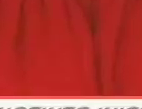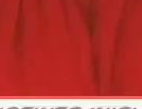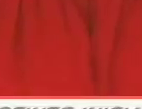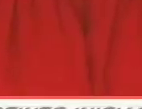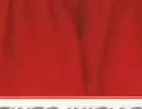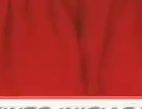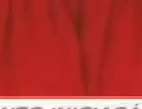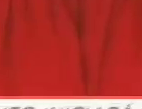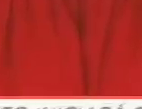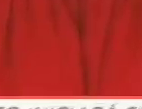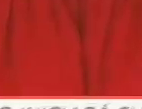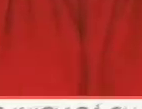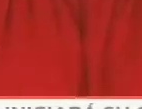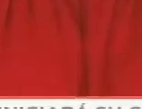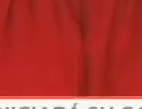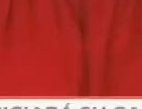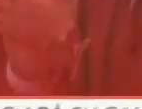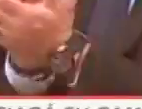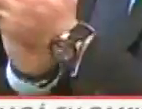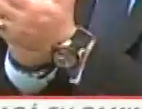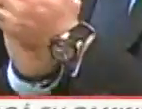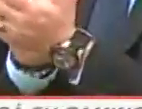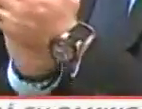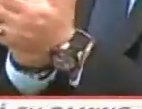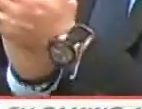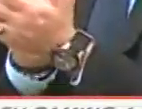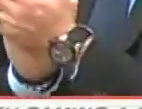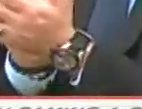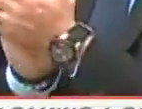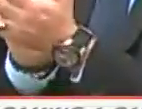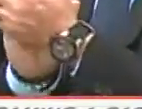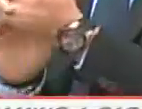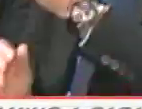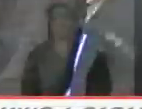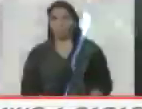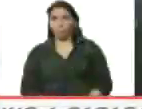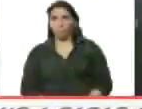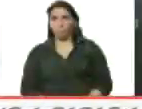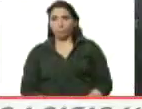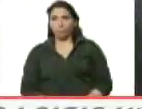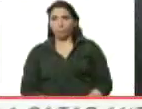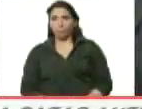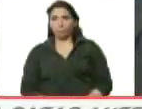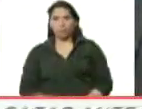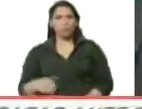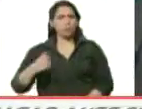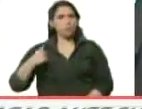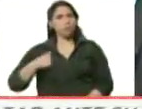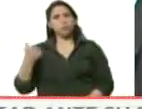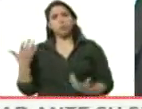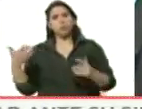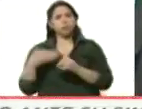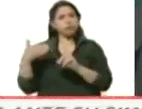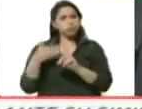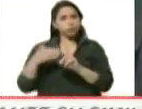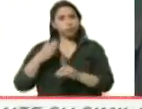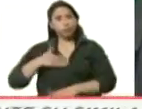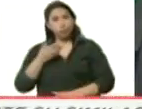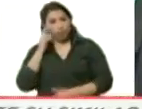En los mismos ámbitos de qué, de la economía, poderío militar, lo que fuese, cualquier amenaza pudiera